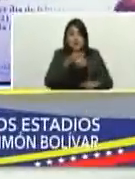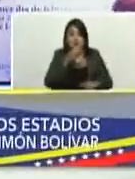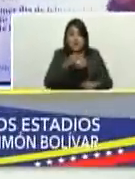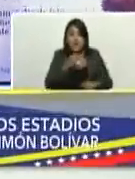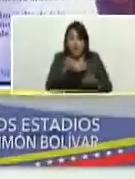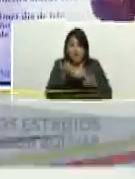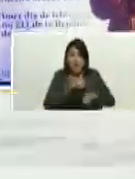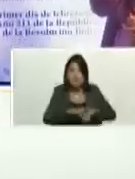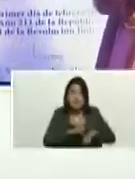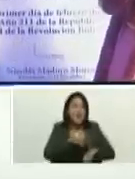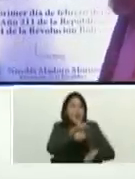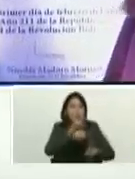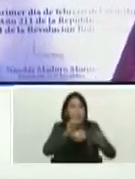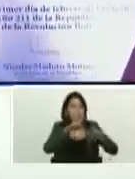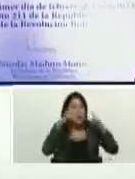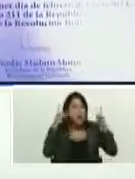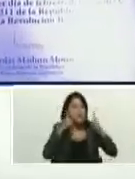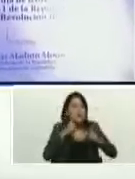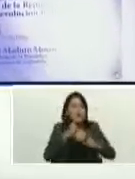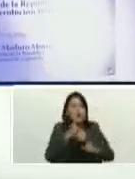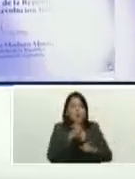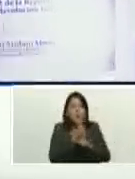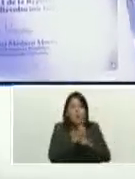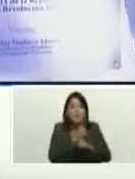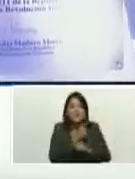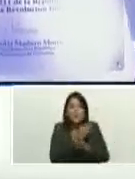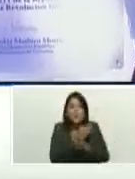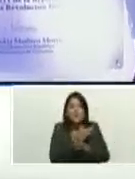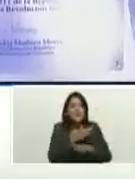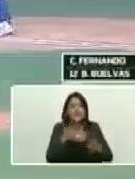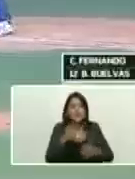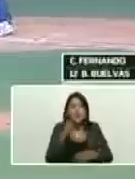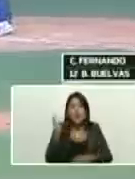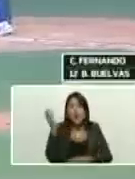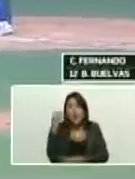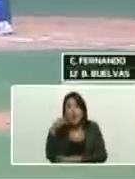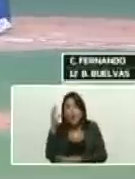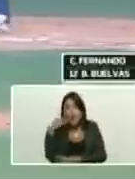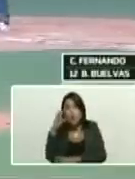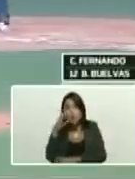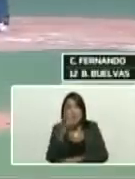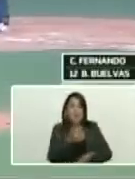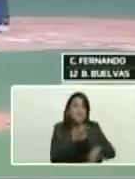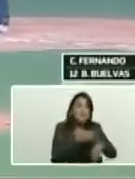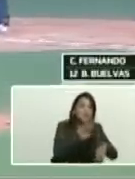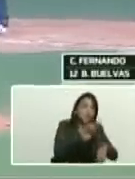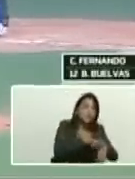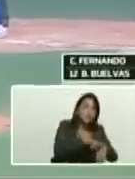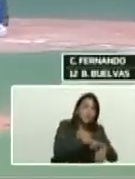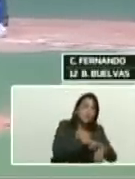García Carneiro de La Guaira, está Colombia-Puerto Rico. Séptimo inning.